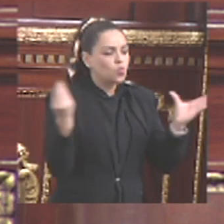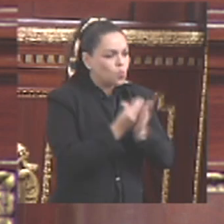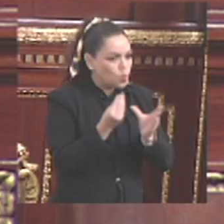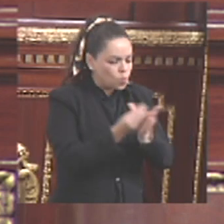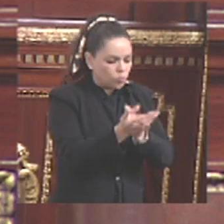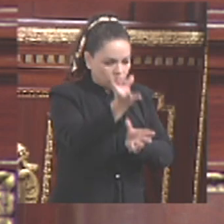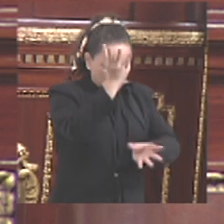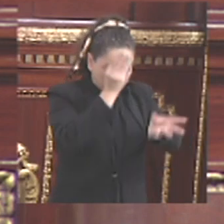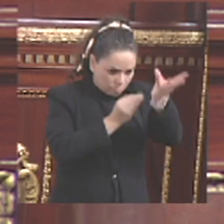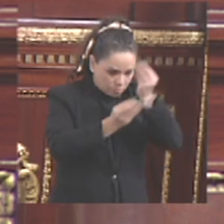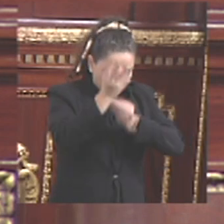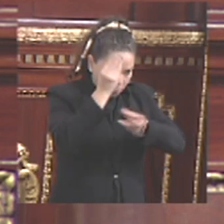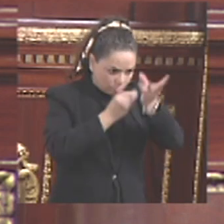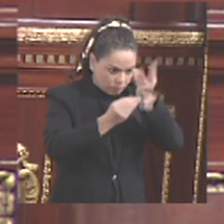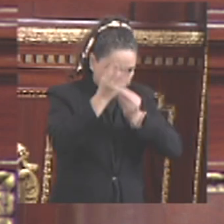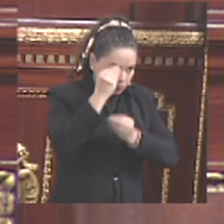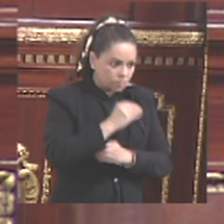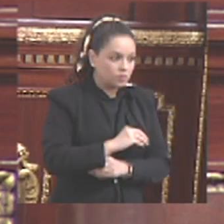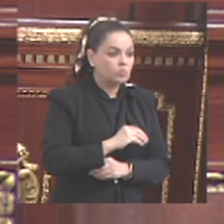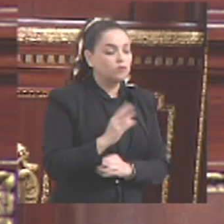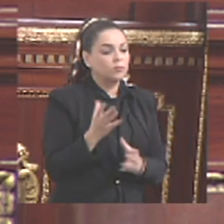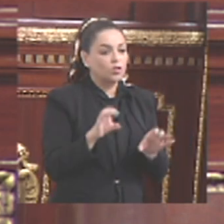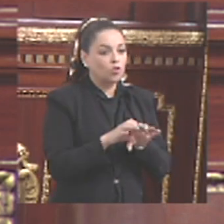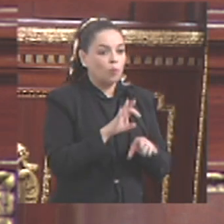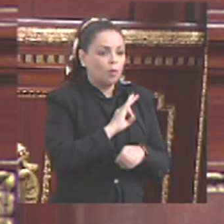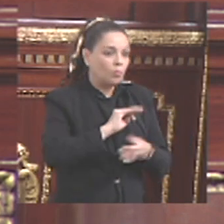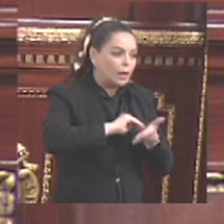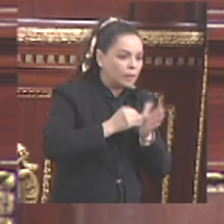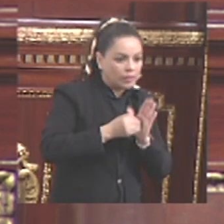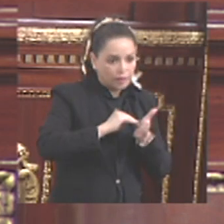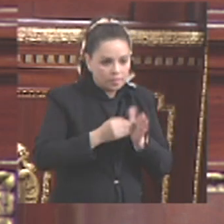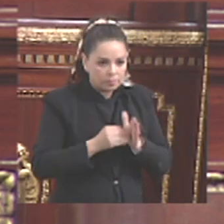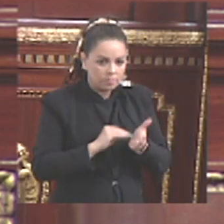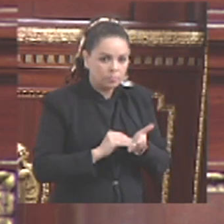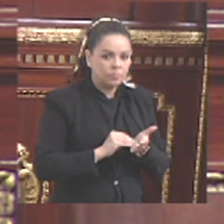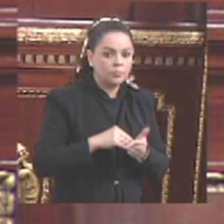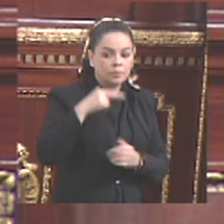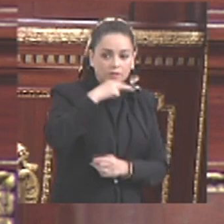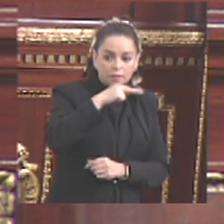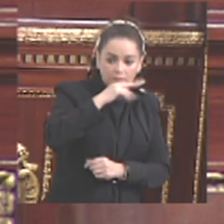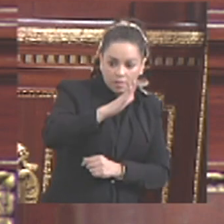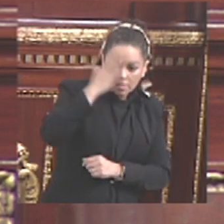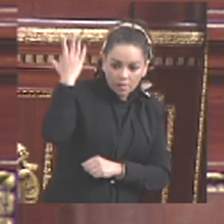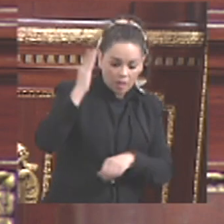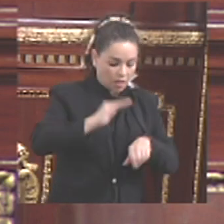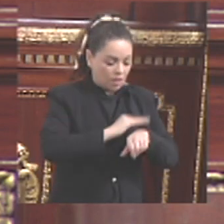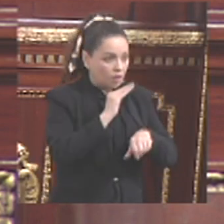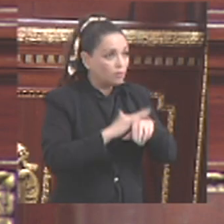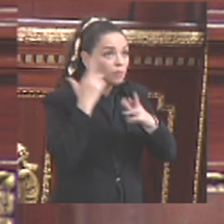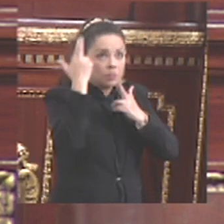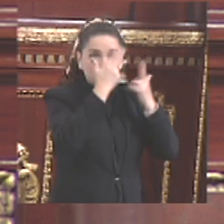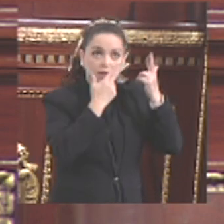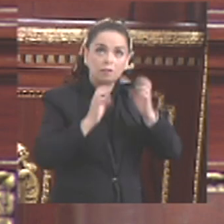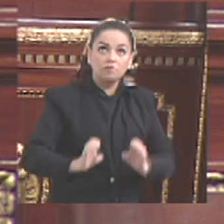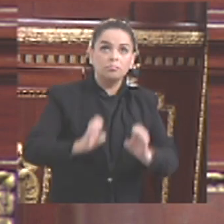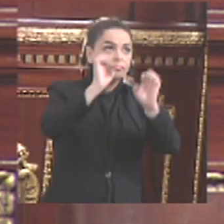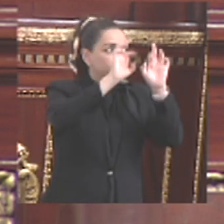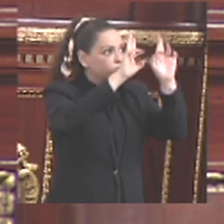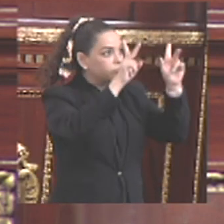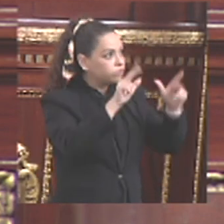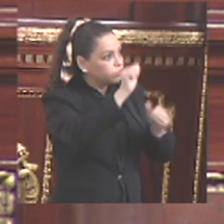el de medidas preventivas en caso de sismos y el de evaluación rápida y evaluación detallada de daños para la valoración de